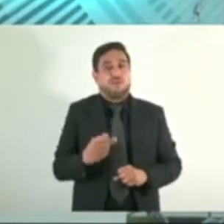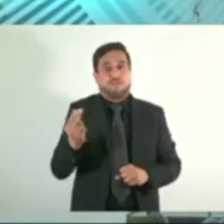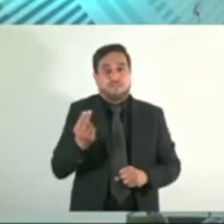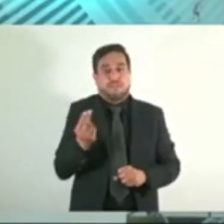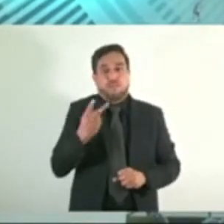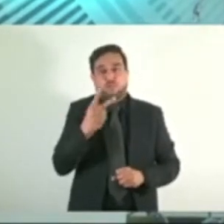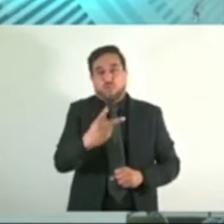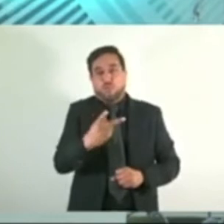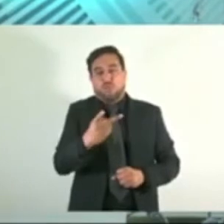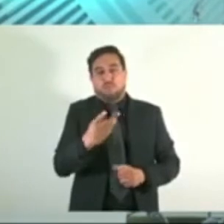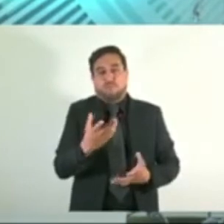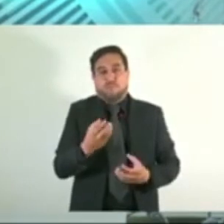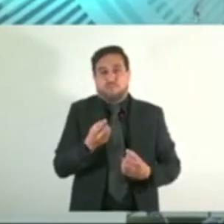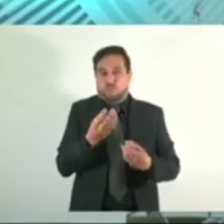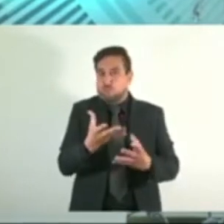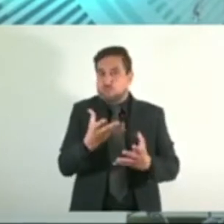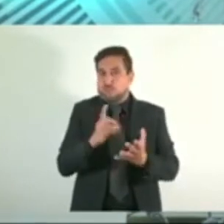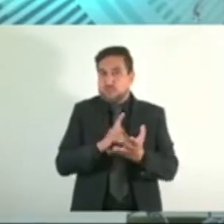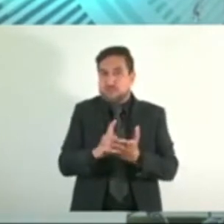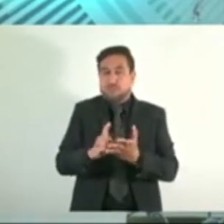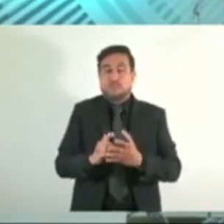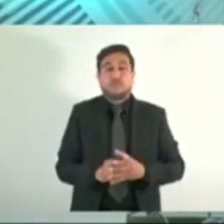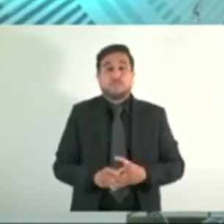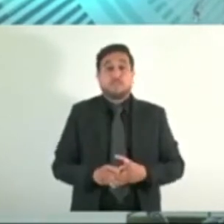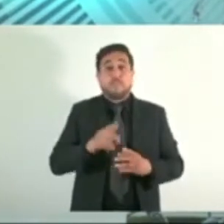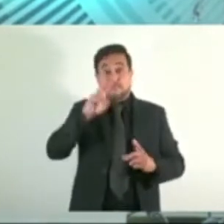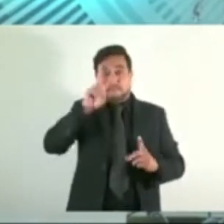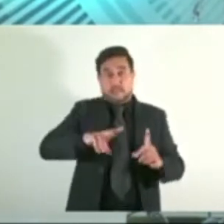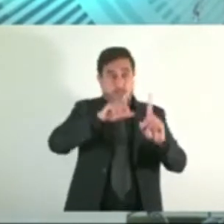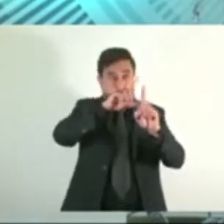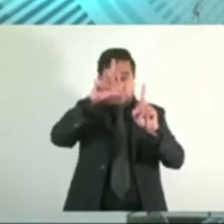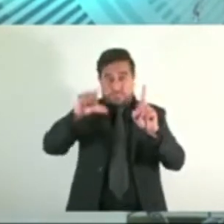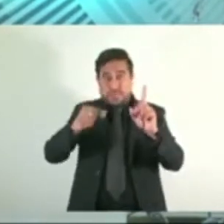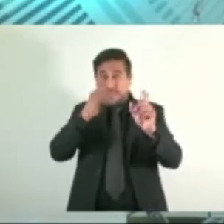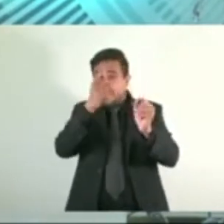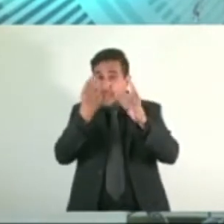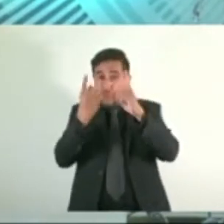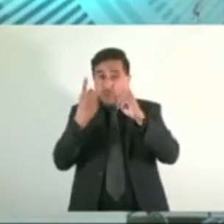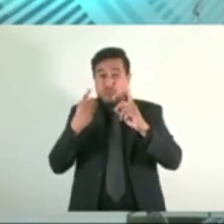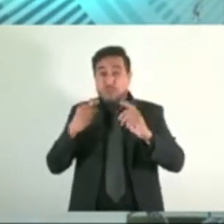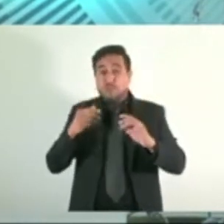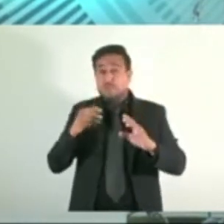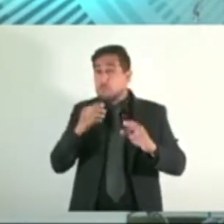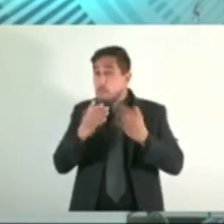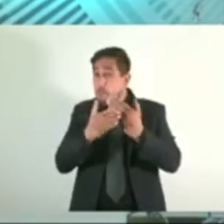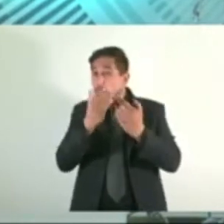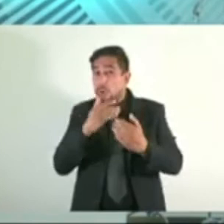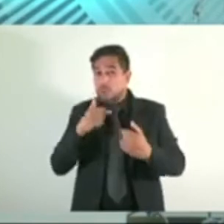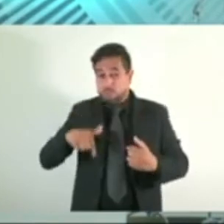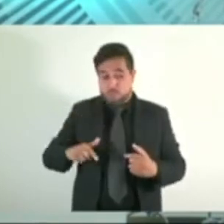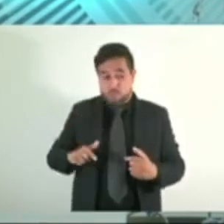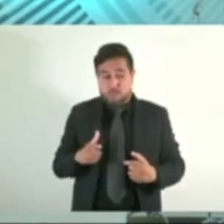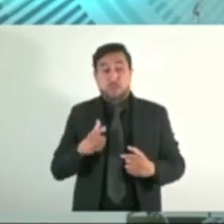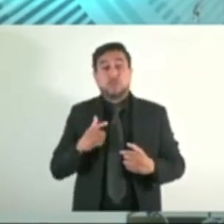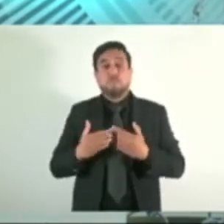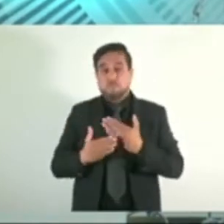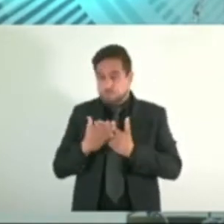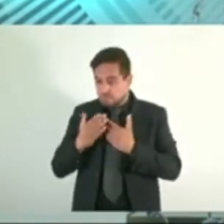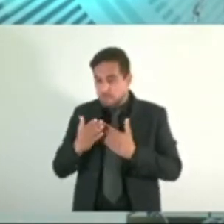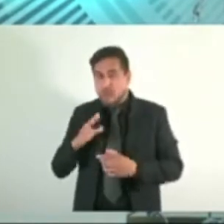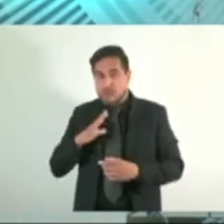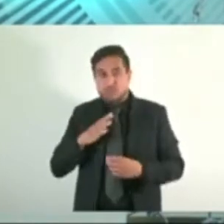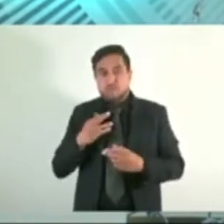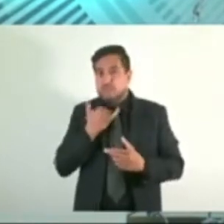presumir que lo que se planea en un operativo puede irse derivando y